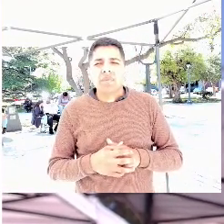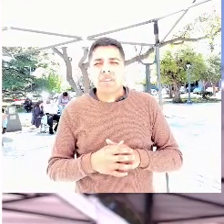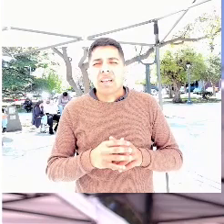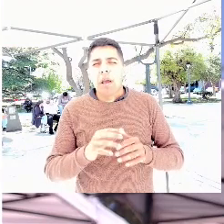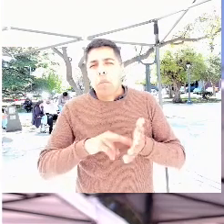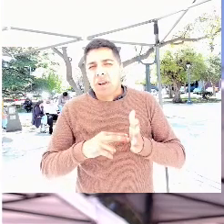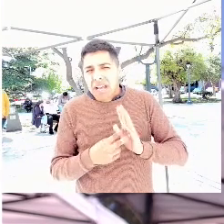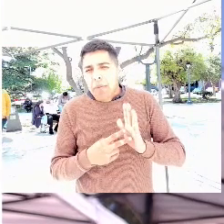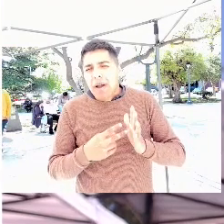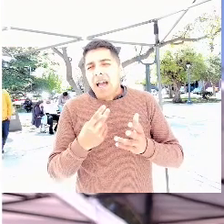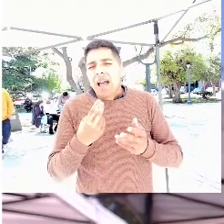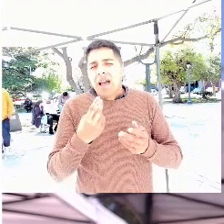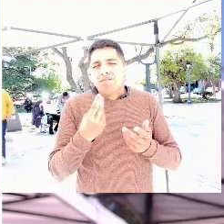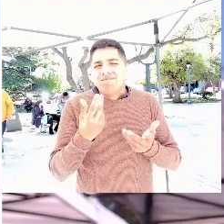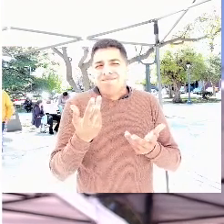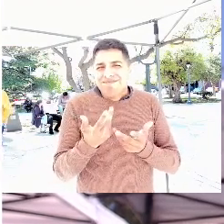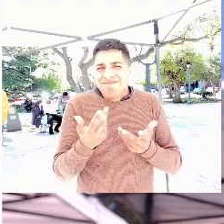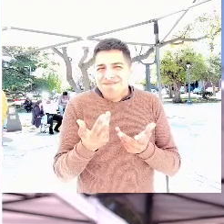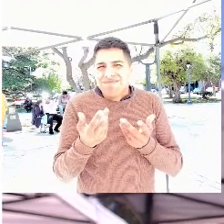de emergencia